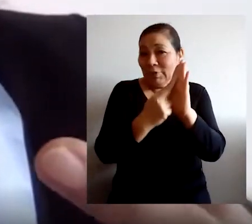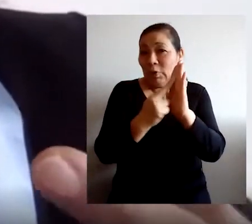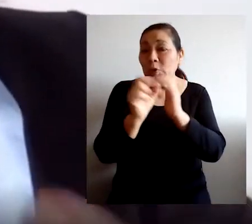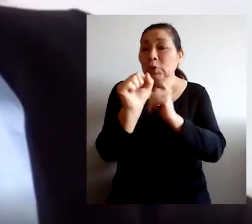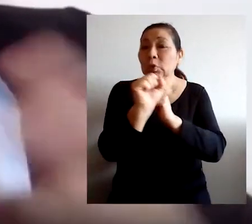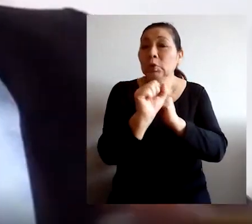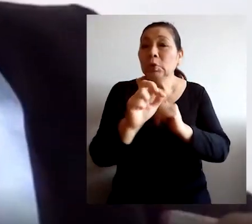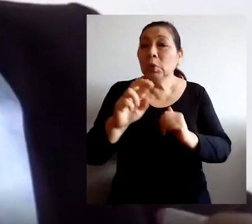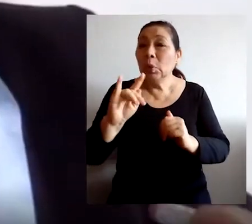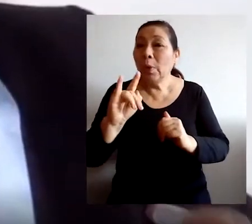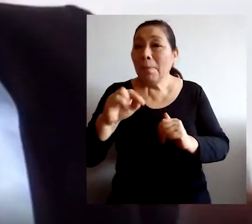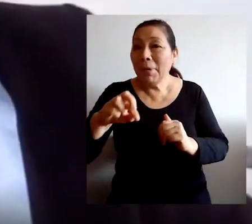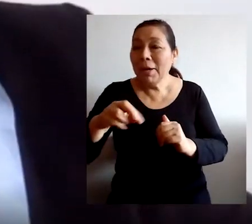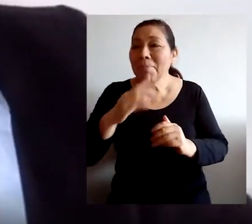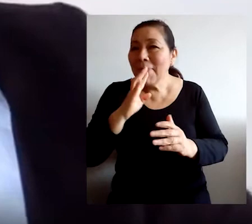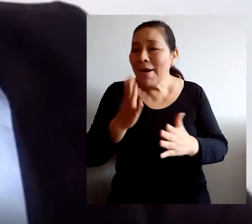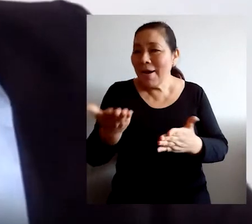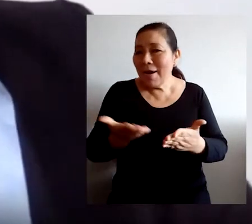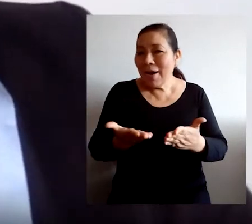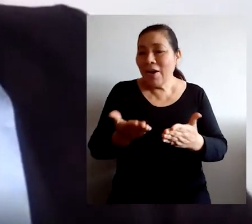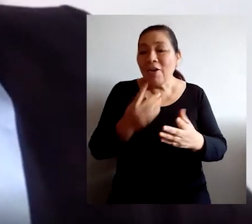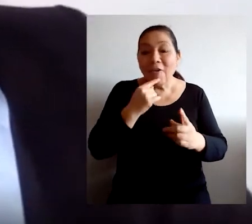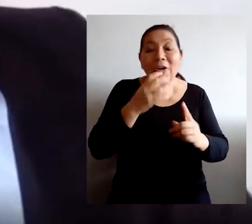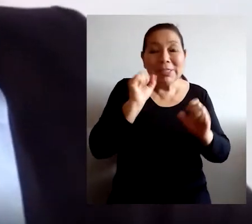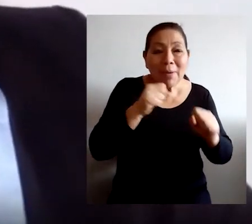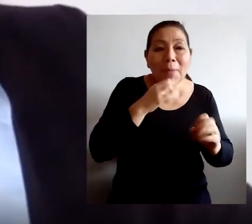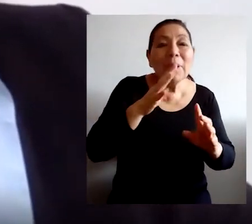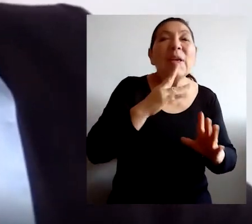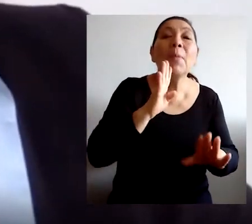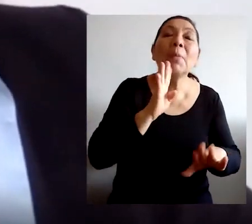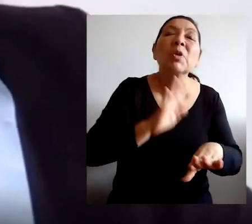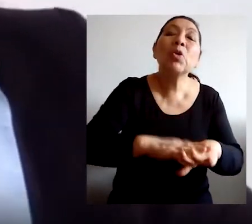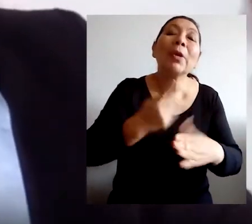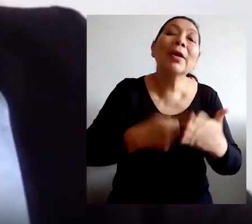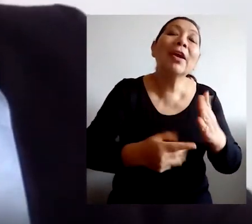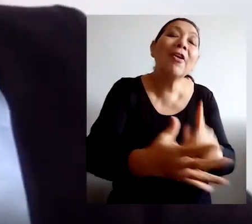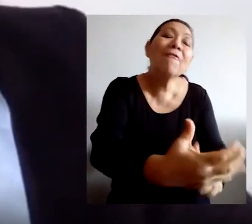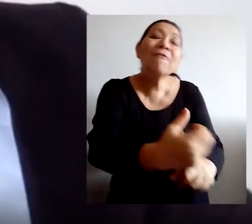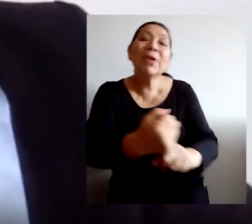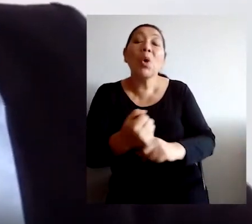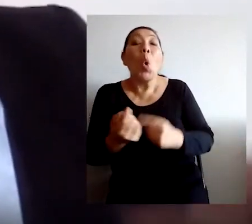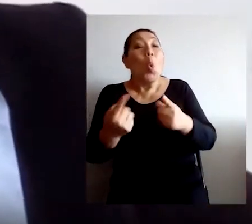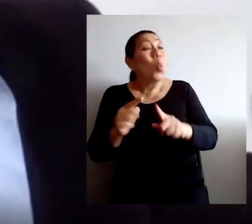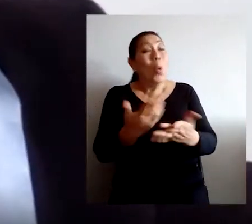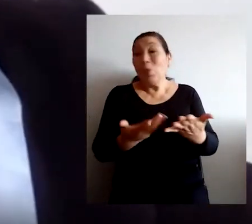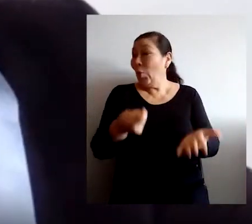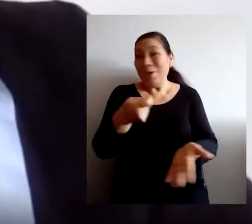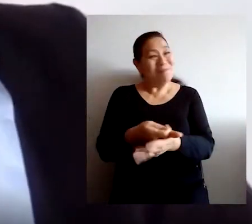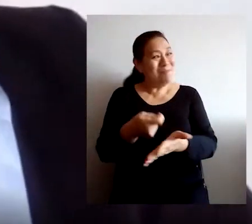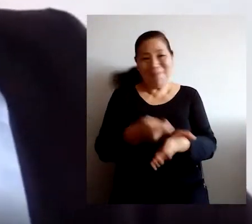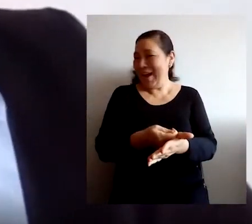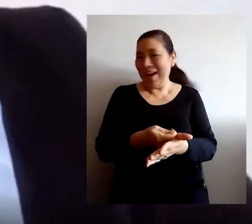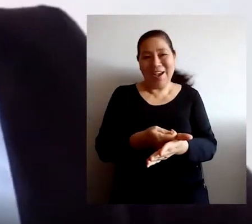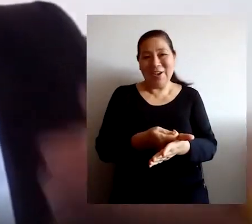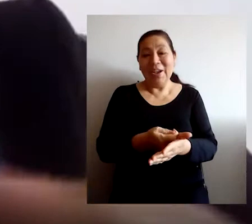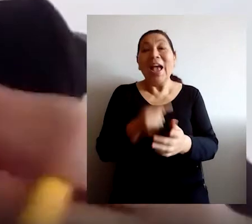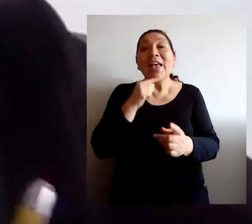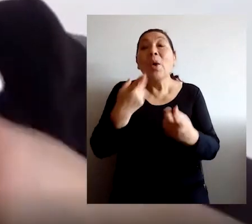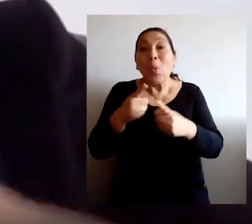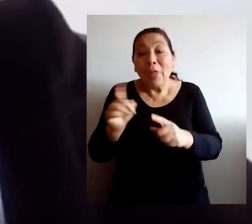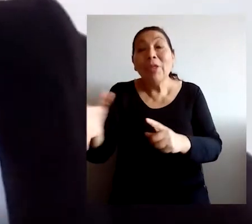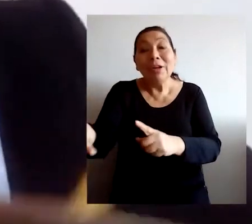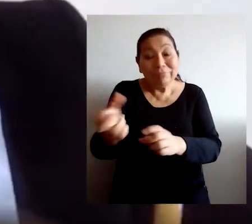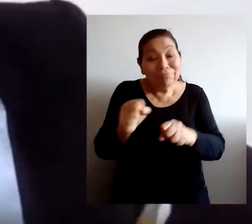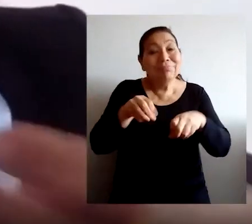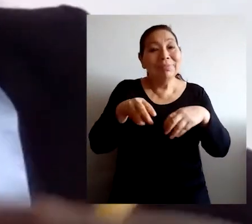suprema, hablamos de las confiscaciones. Confiscación es cuando no hay pago. Expropiación es cuando